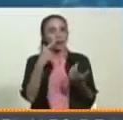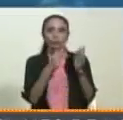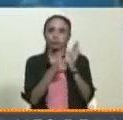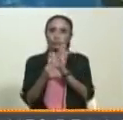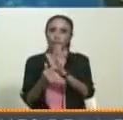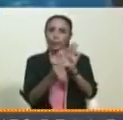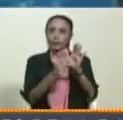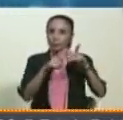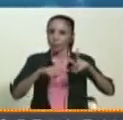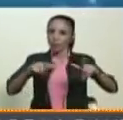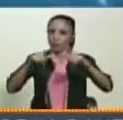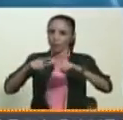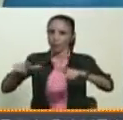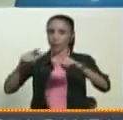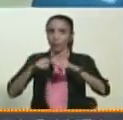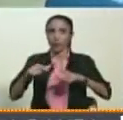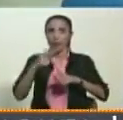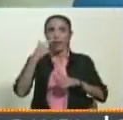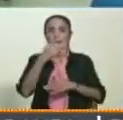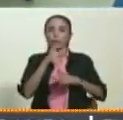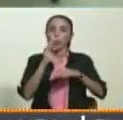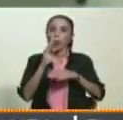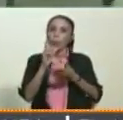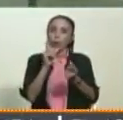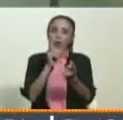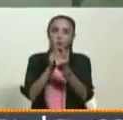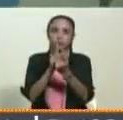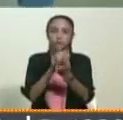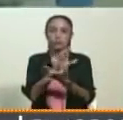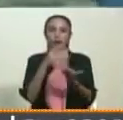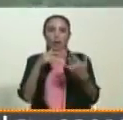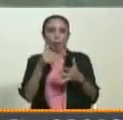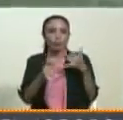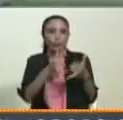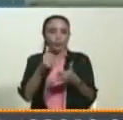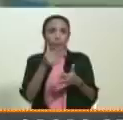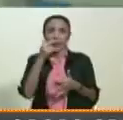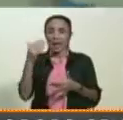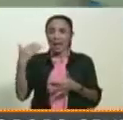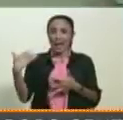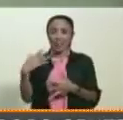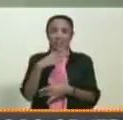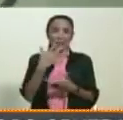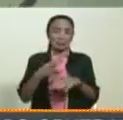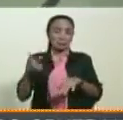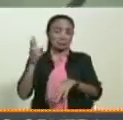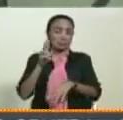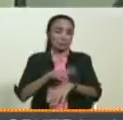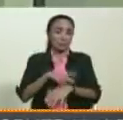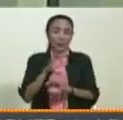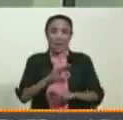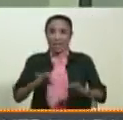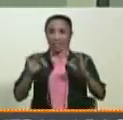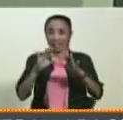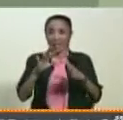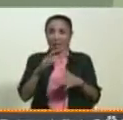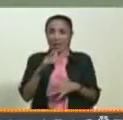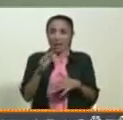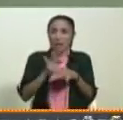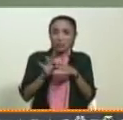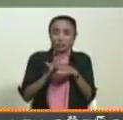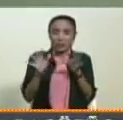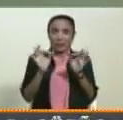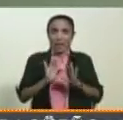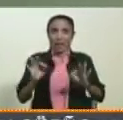las áreas. Es un centro materno infantil recuperado por el gobierno bolivariano, del presidente Maduro, del compañero